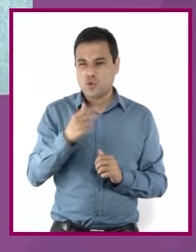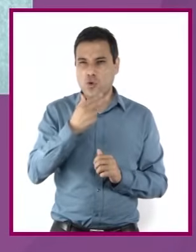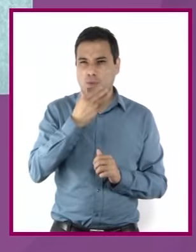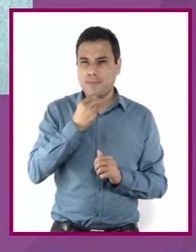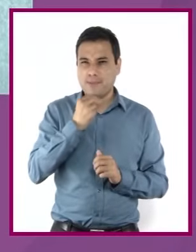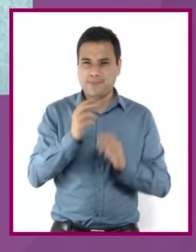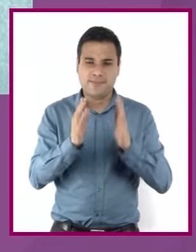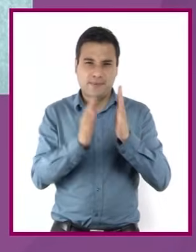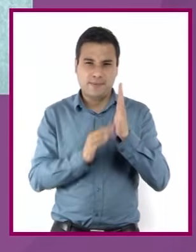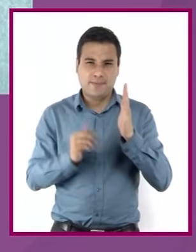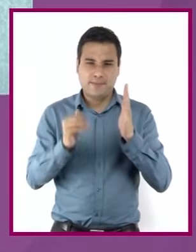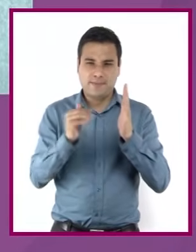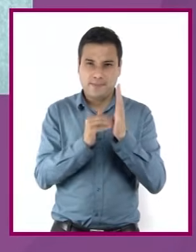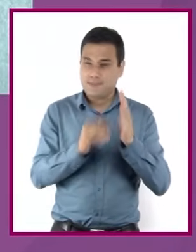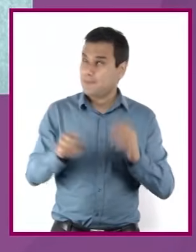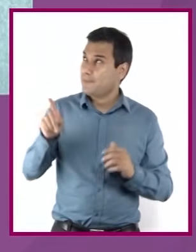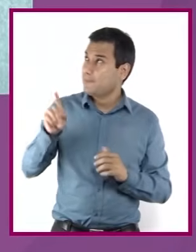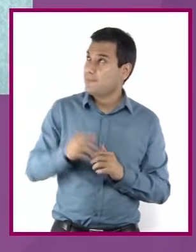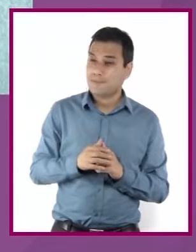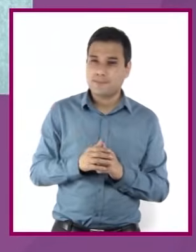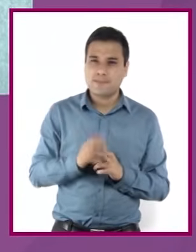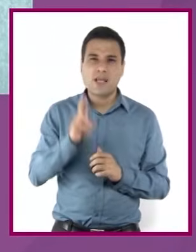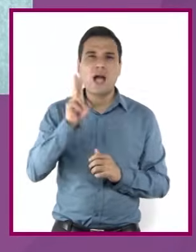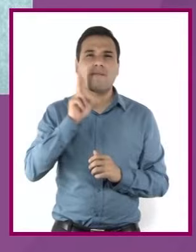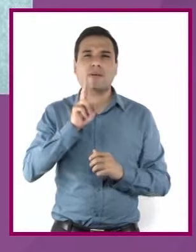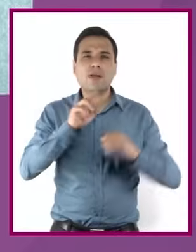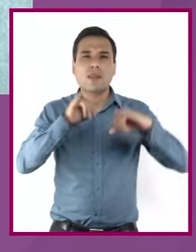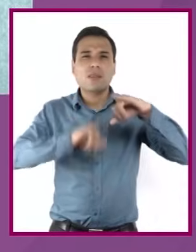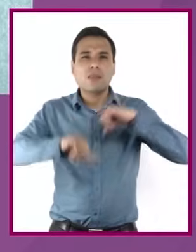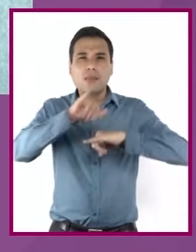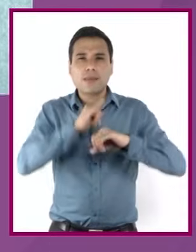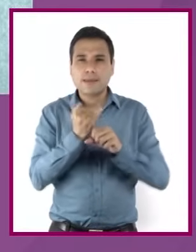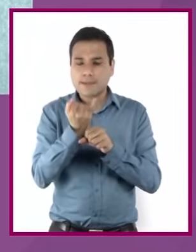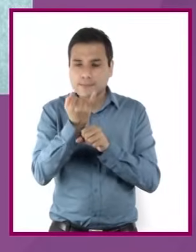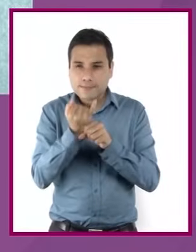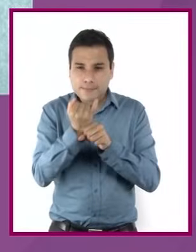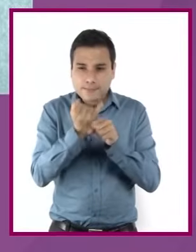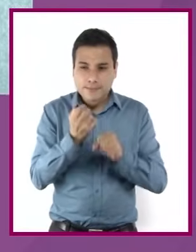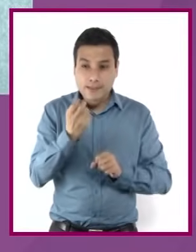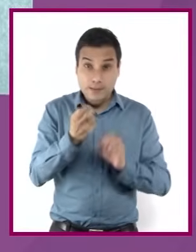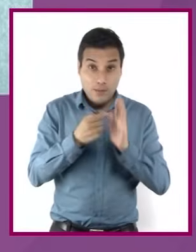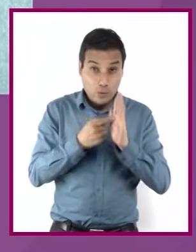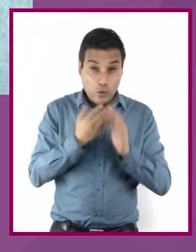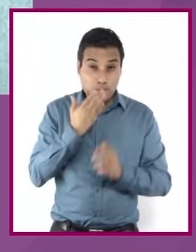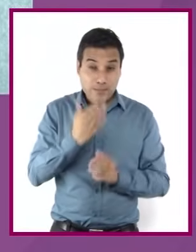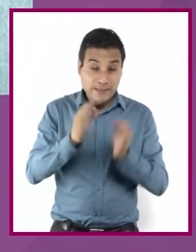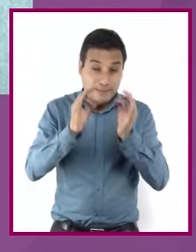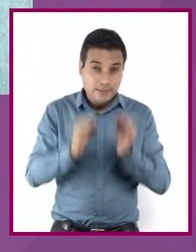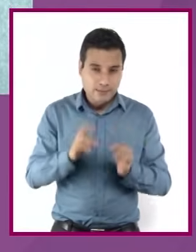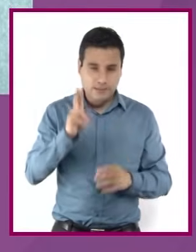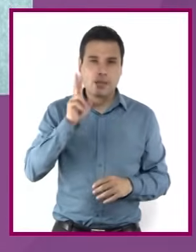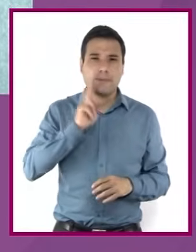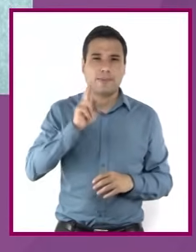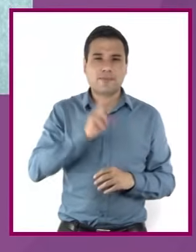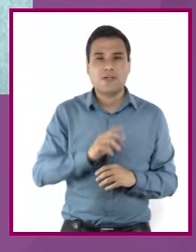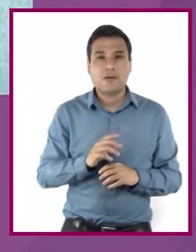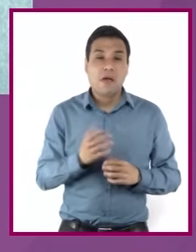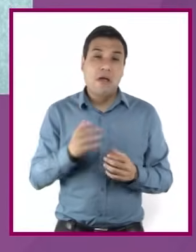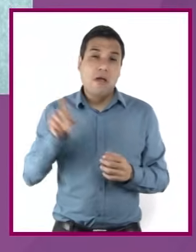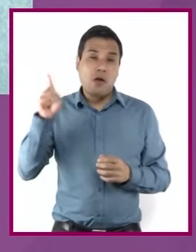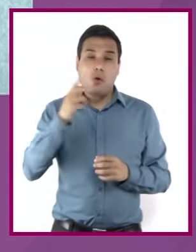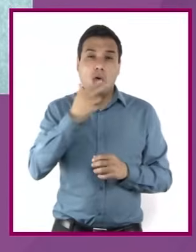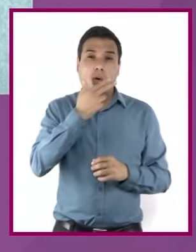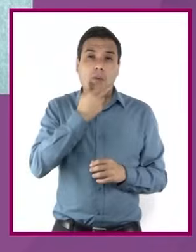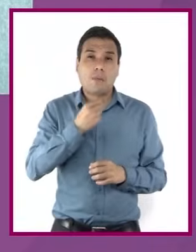neozelandés Ernest Rutherford verificó experimentalmente si el modelo de su maestro era correcto. Por años,